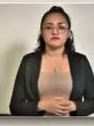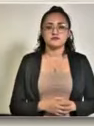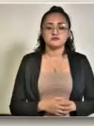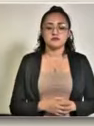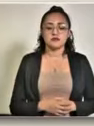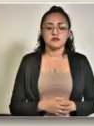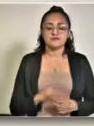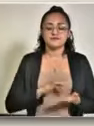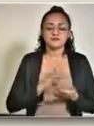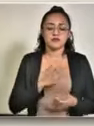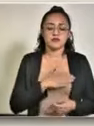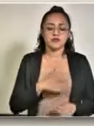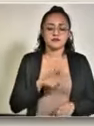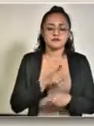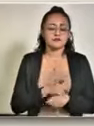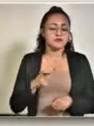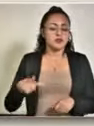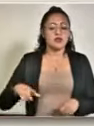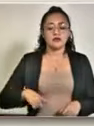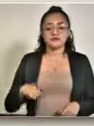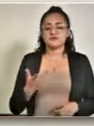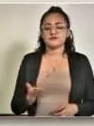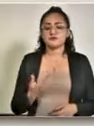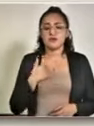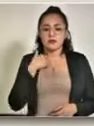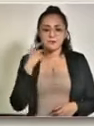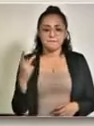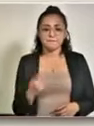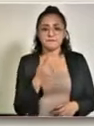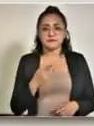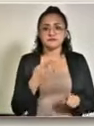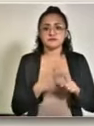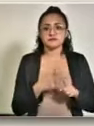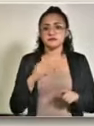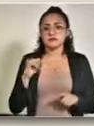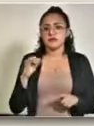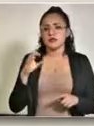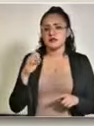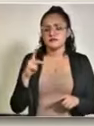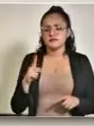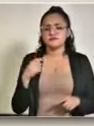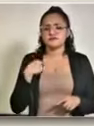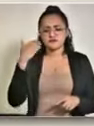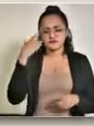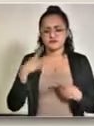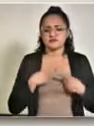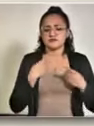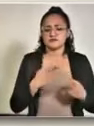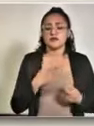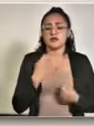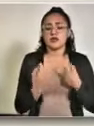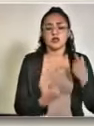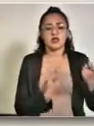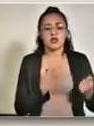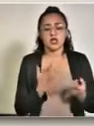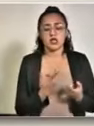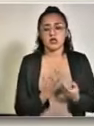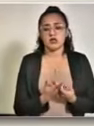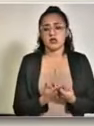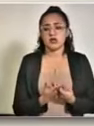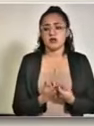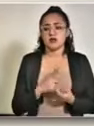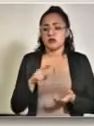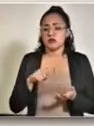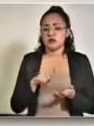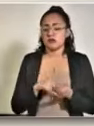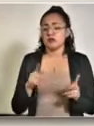Sí. Gracias, buenos días. Gobernador, yo quiero preguntarle, ayer la ASECOP dio a conocer que algunos comercios